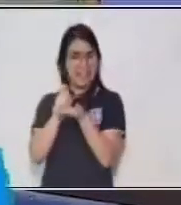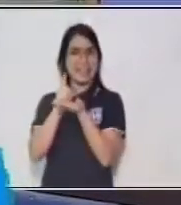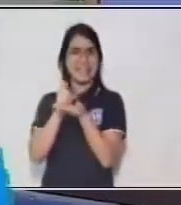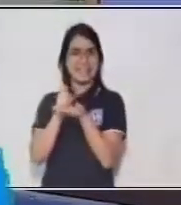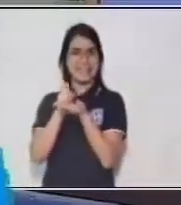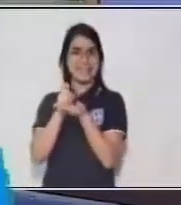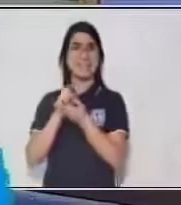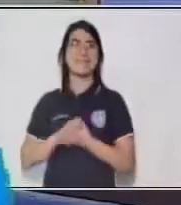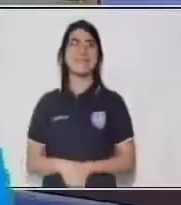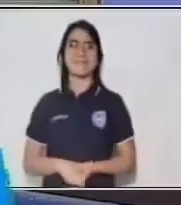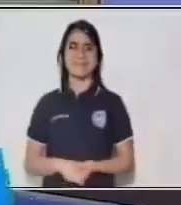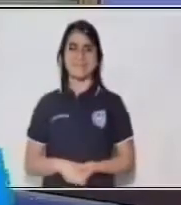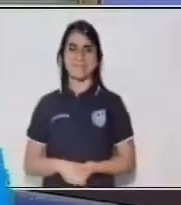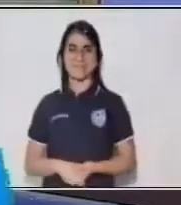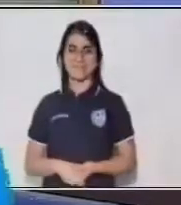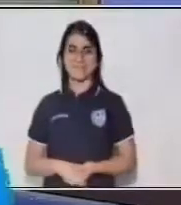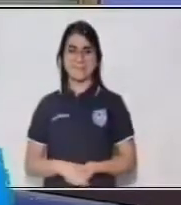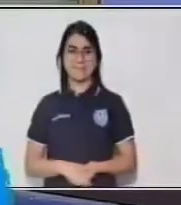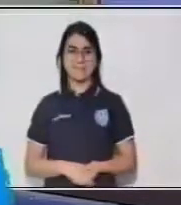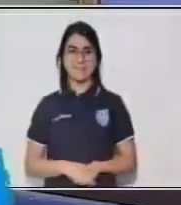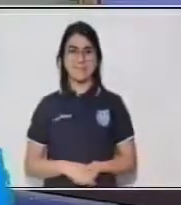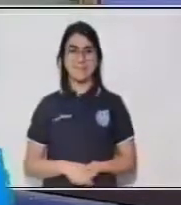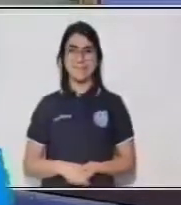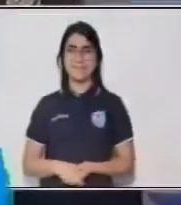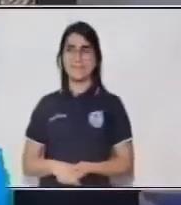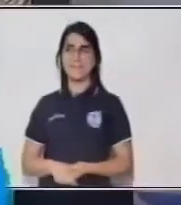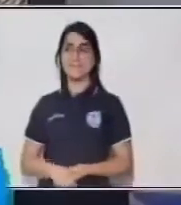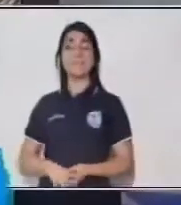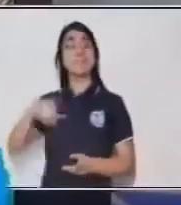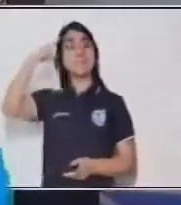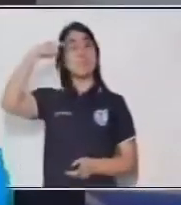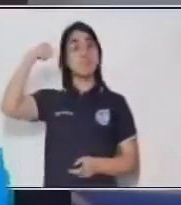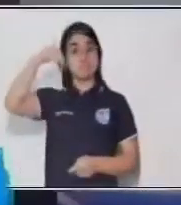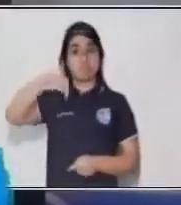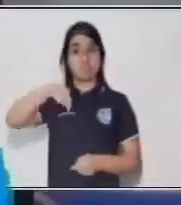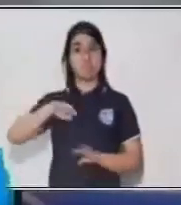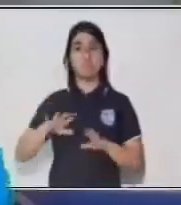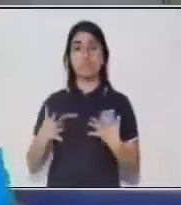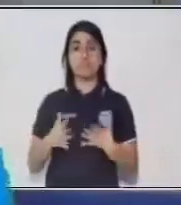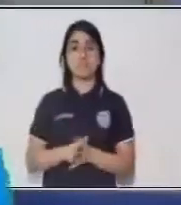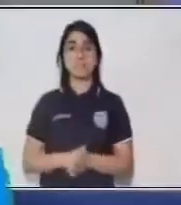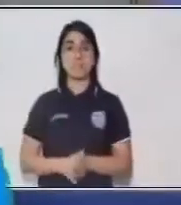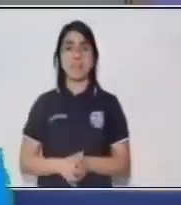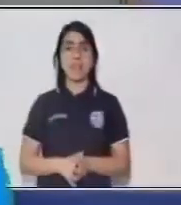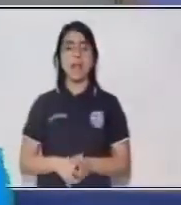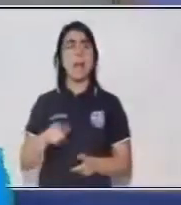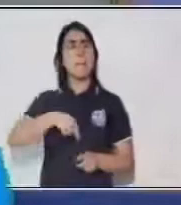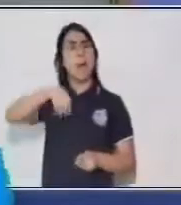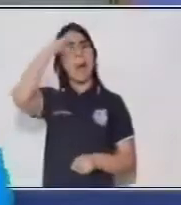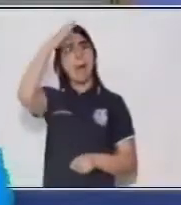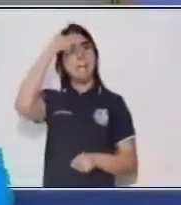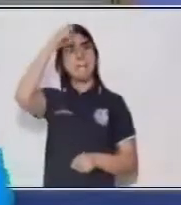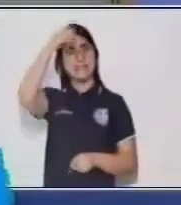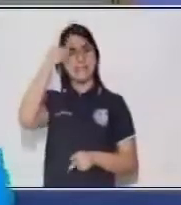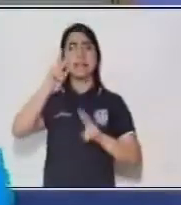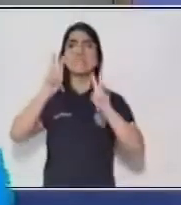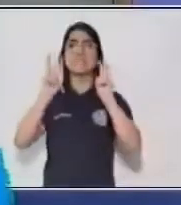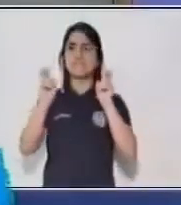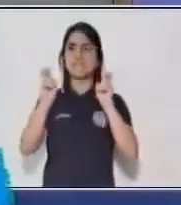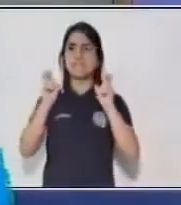utilizar alcohol en gel. El día de hoy vamos a desarrollar ya propiamente lo que